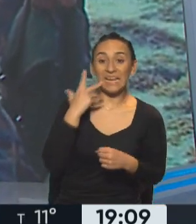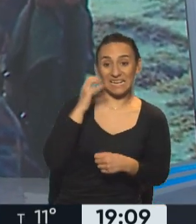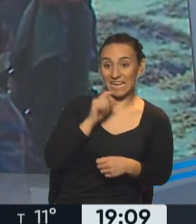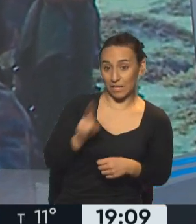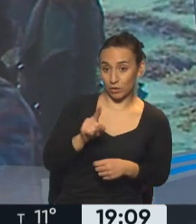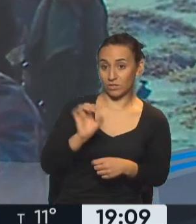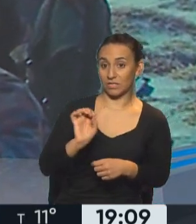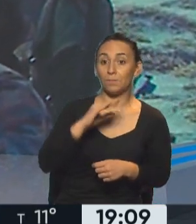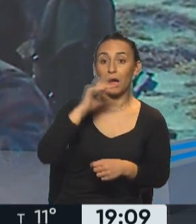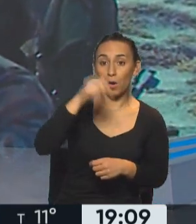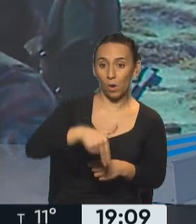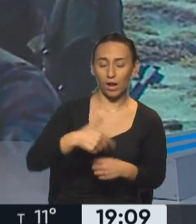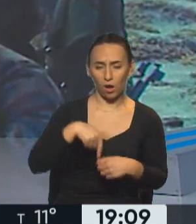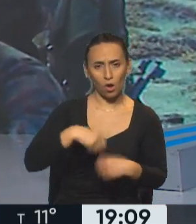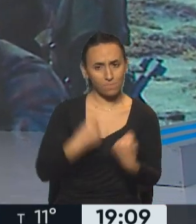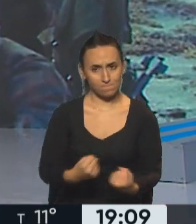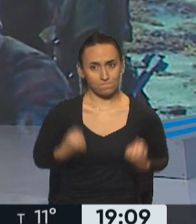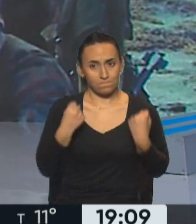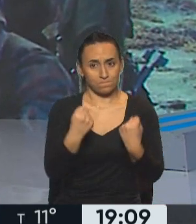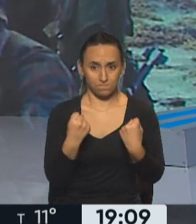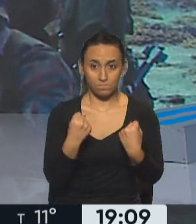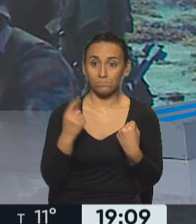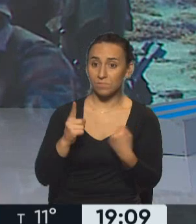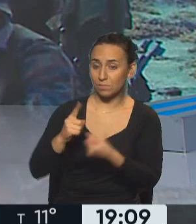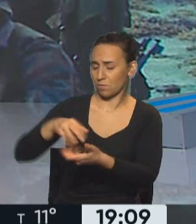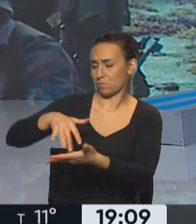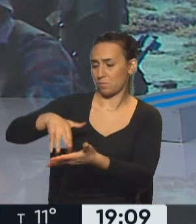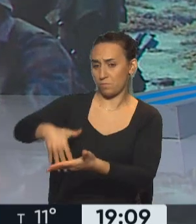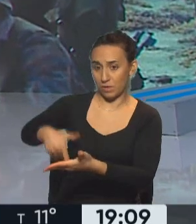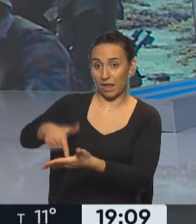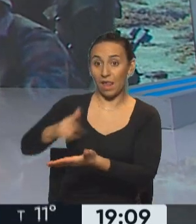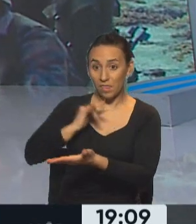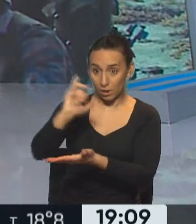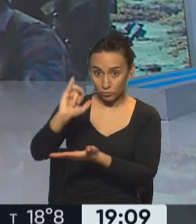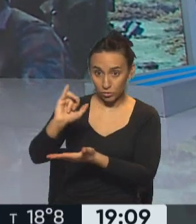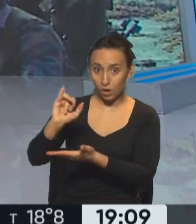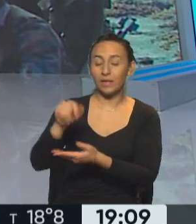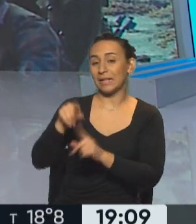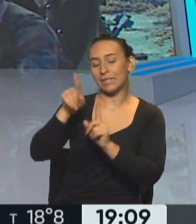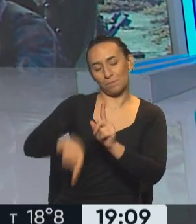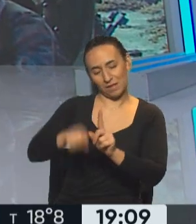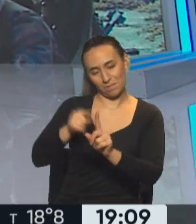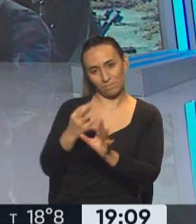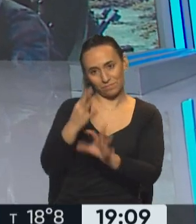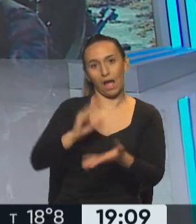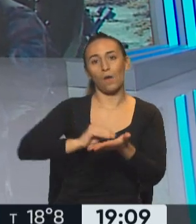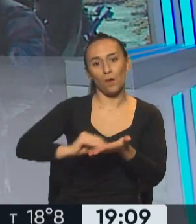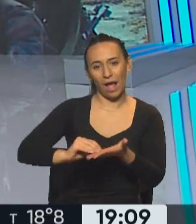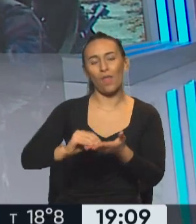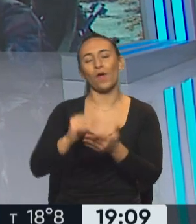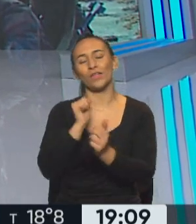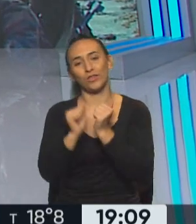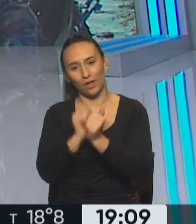Malvinas, sino de la reivindicación de esa letra que denunció. Gracias. Historiador, además. Abogado, pero